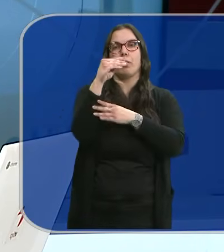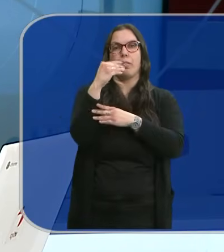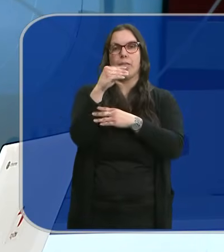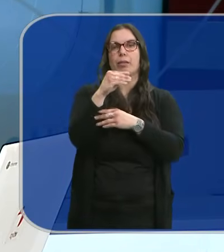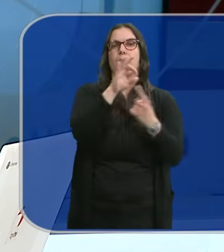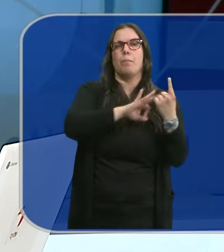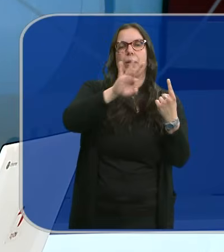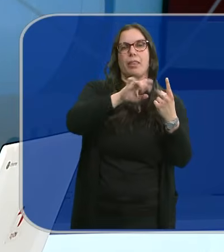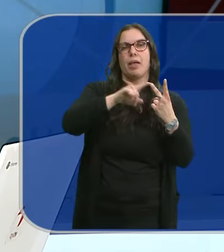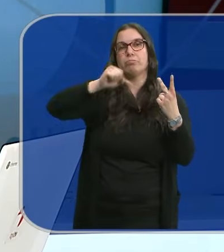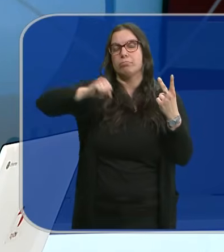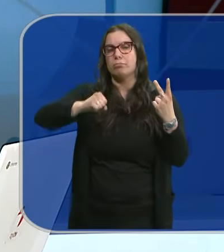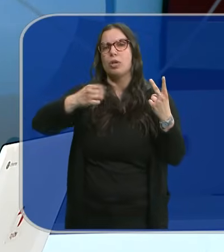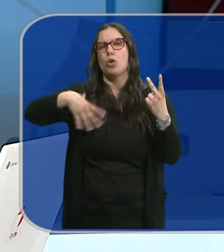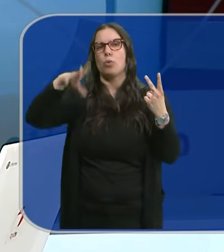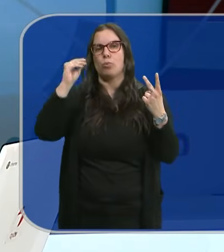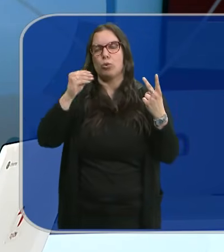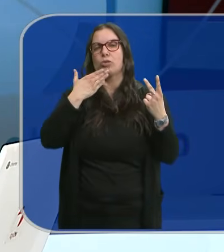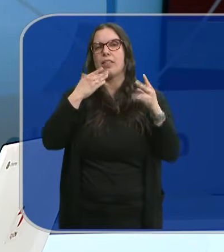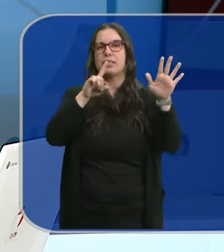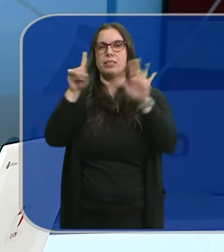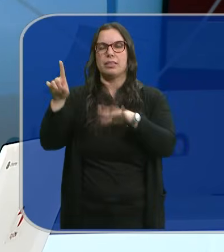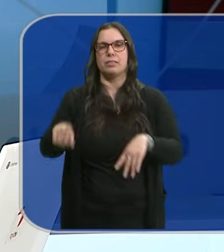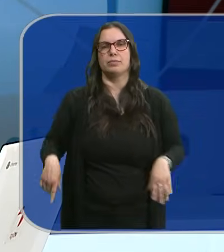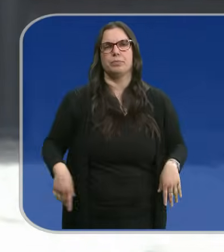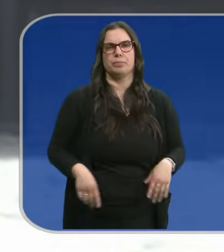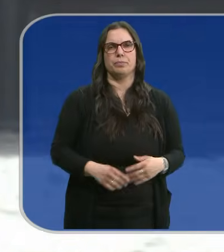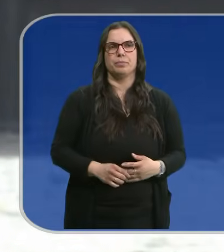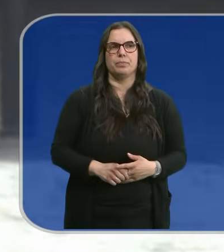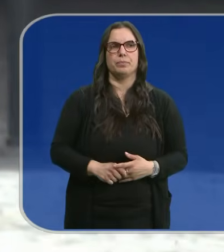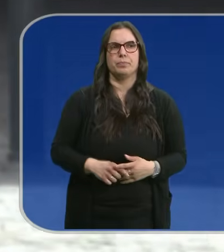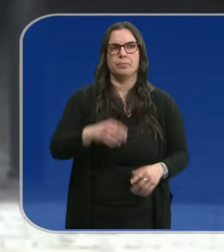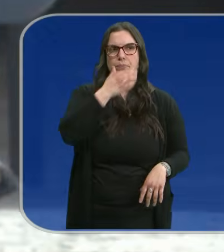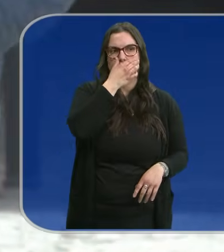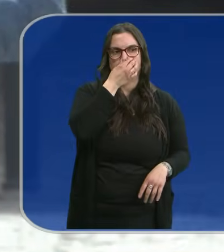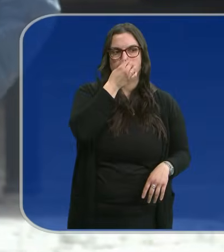El más veterano, Luis Briones, en Burgos con 66.